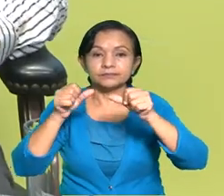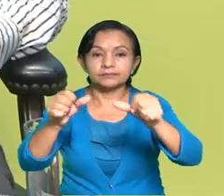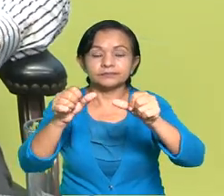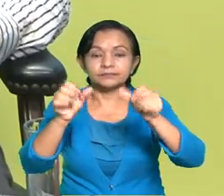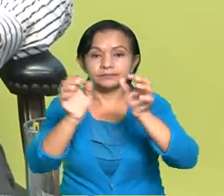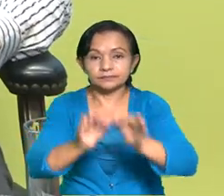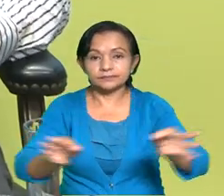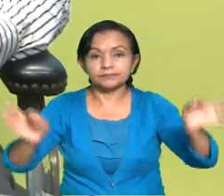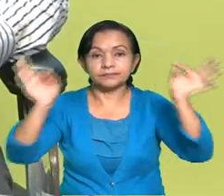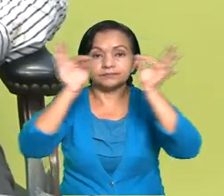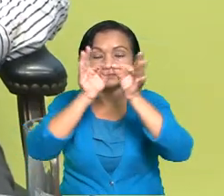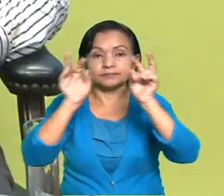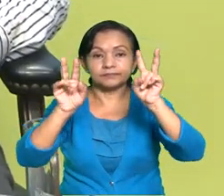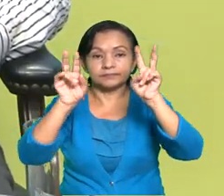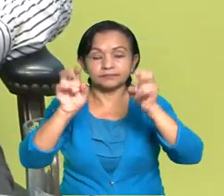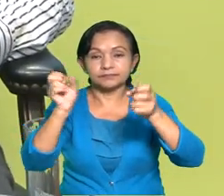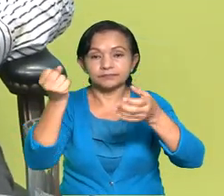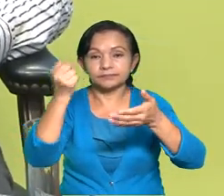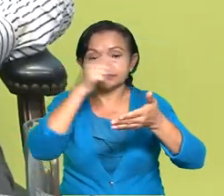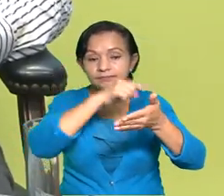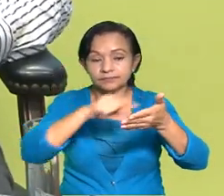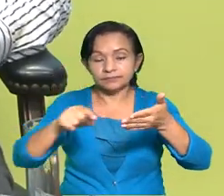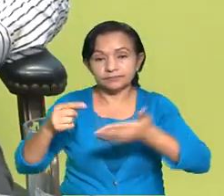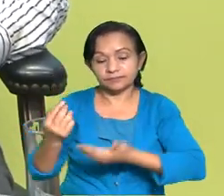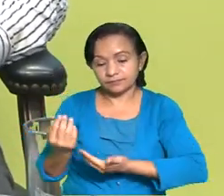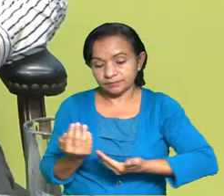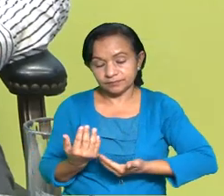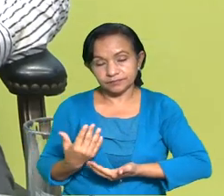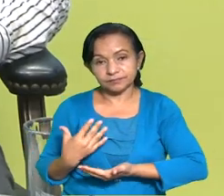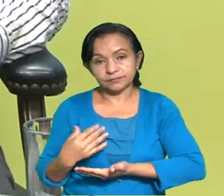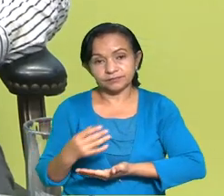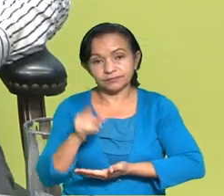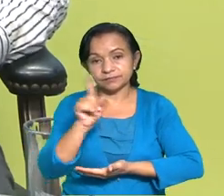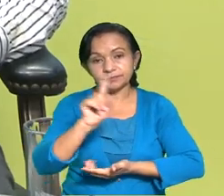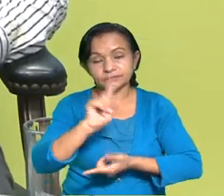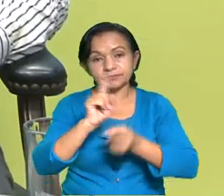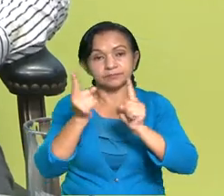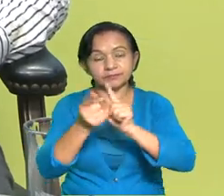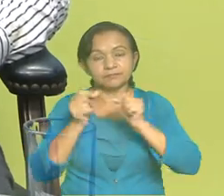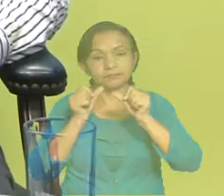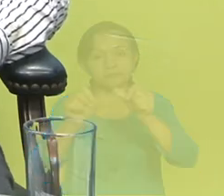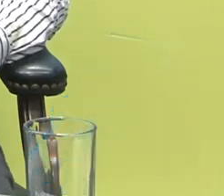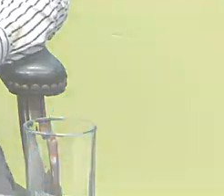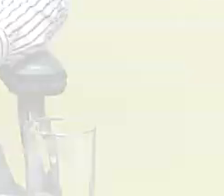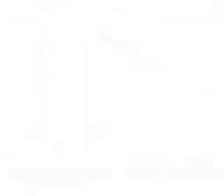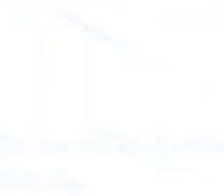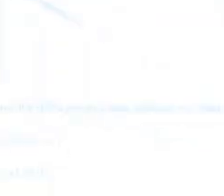este importante tema, la semana de la lactancia materna. Usted no cambie de canal, ya regresamos.